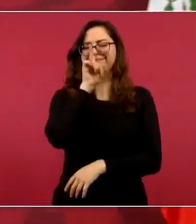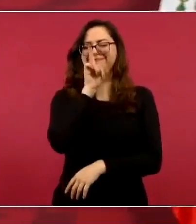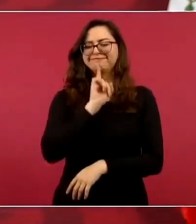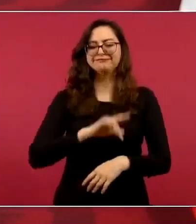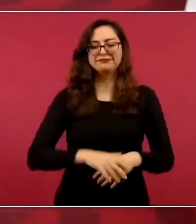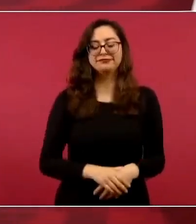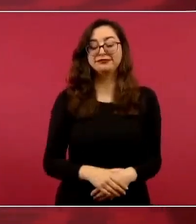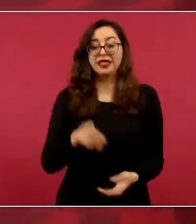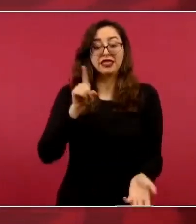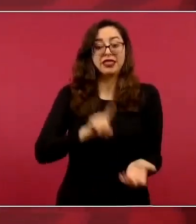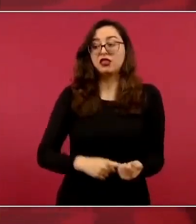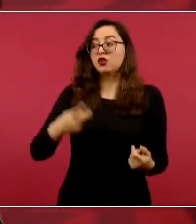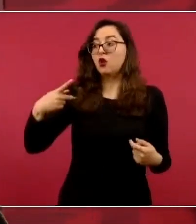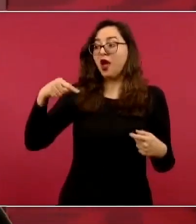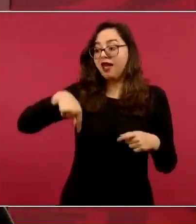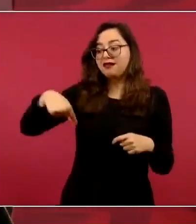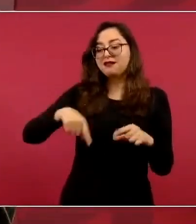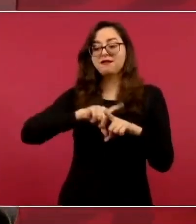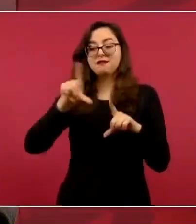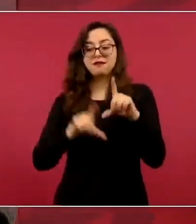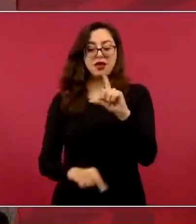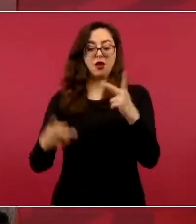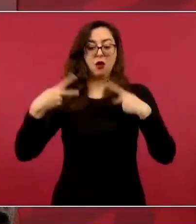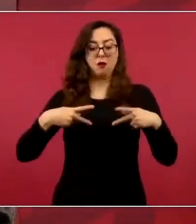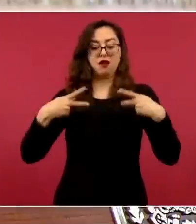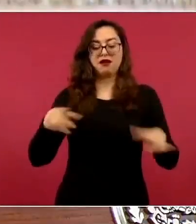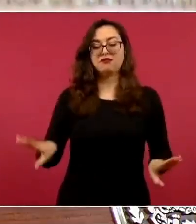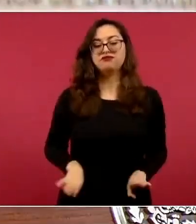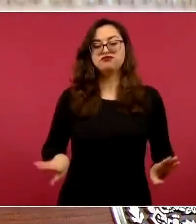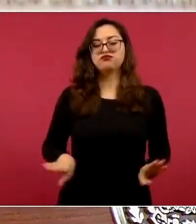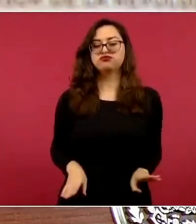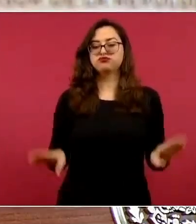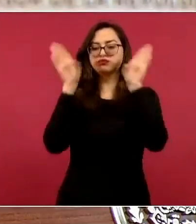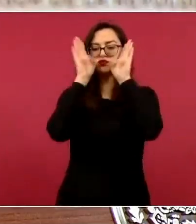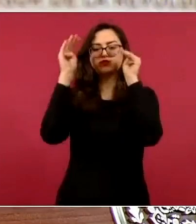mexicano que estaba